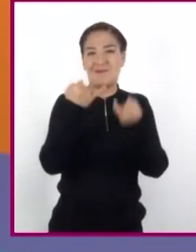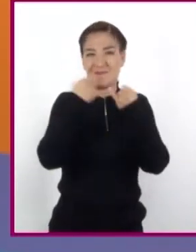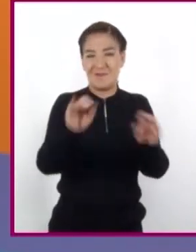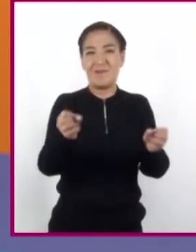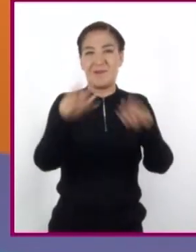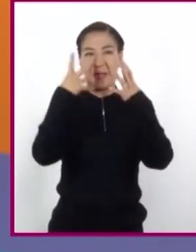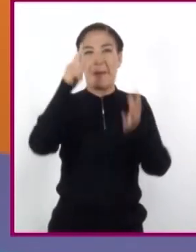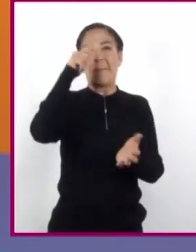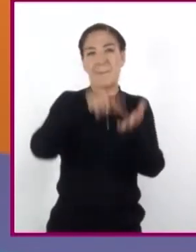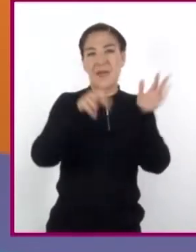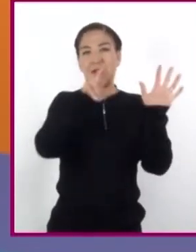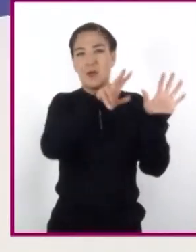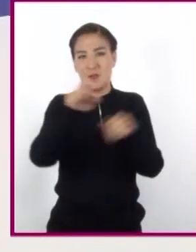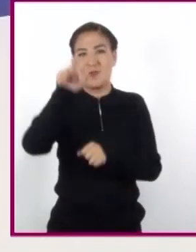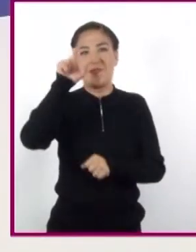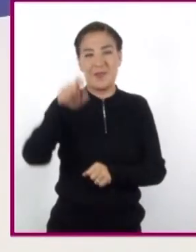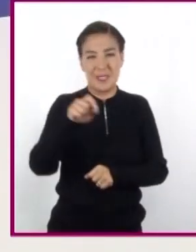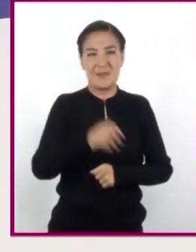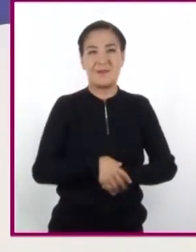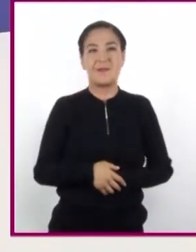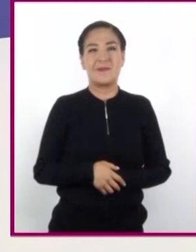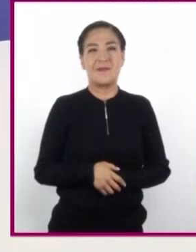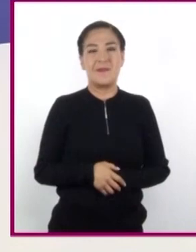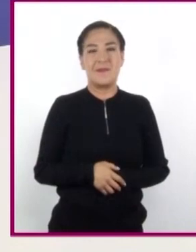en 1820.